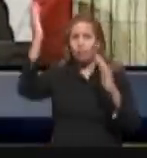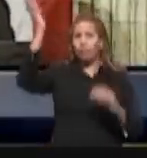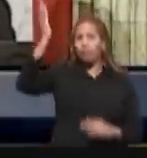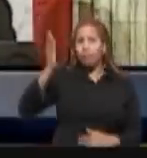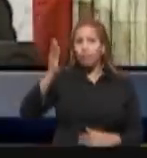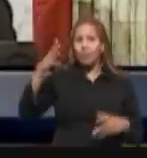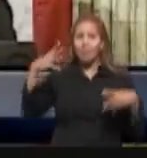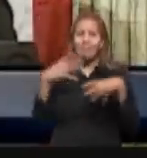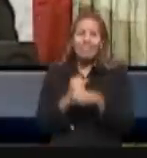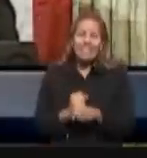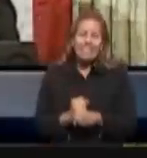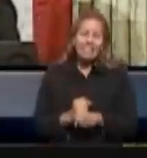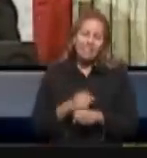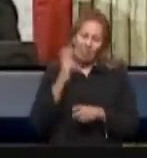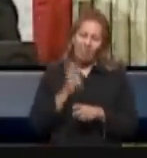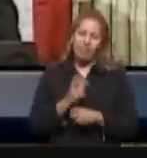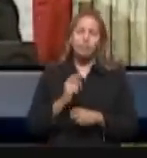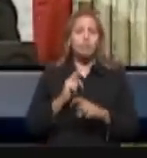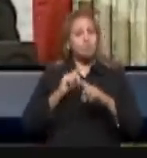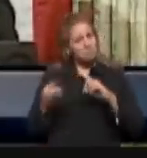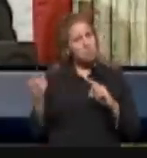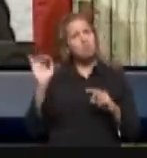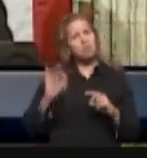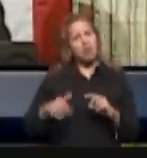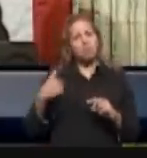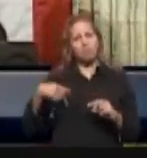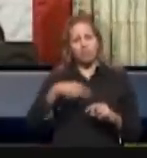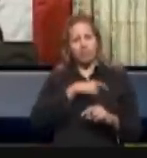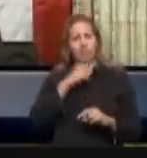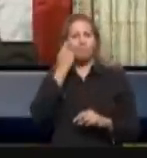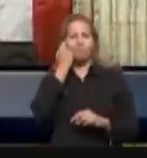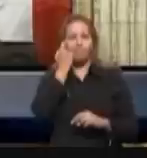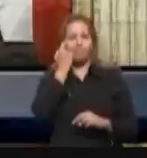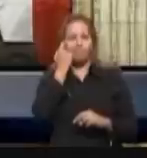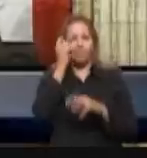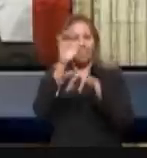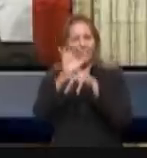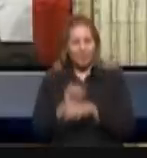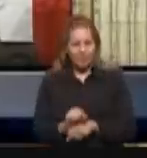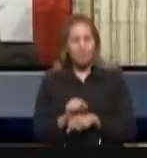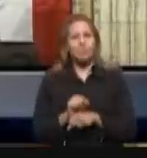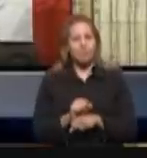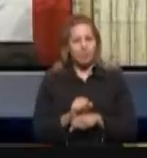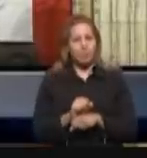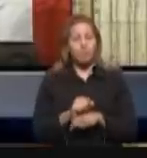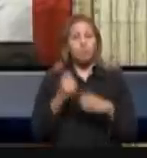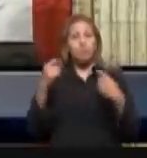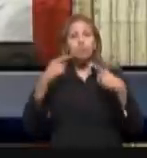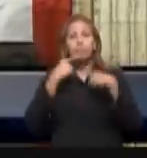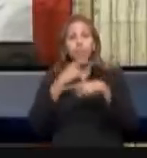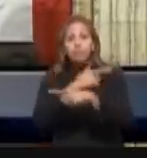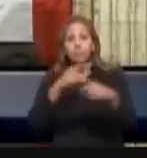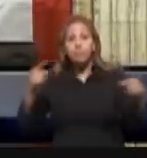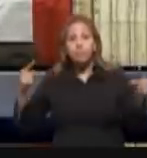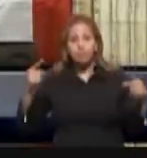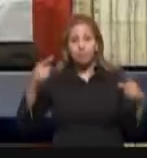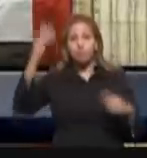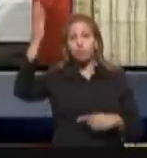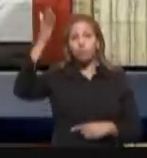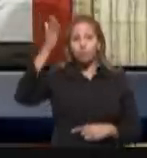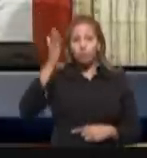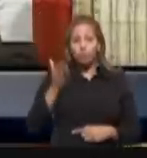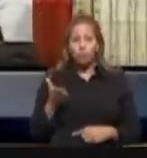mensaje. Es por ello que, según nuestra más reciente tradición, el mensaje de presupuesto en sí